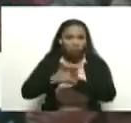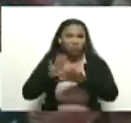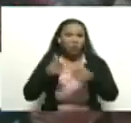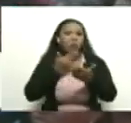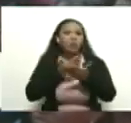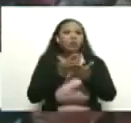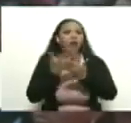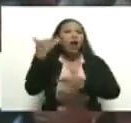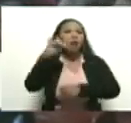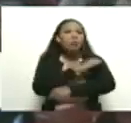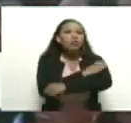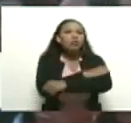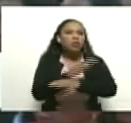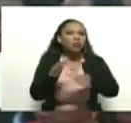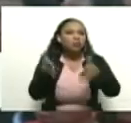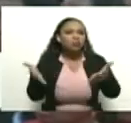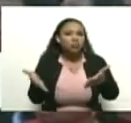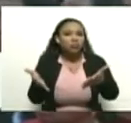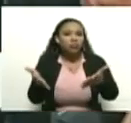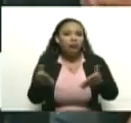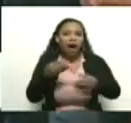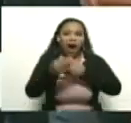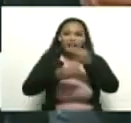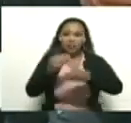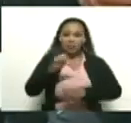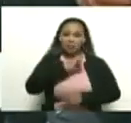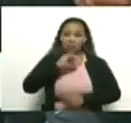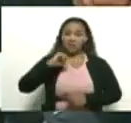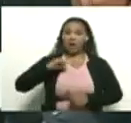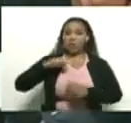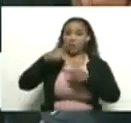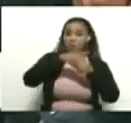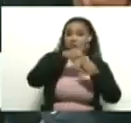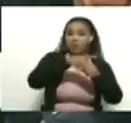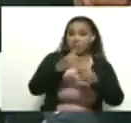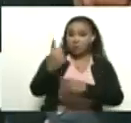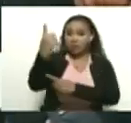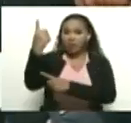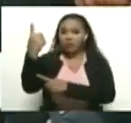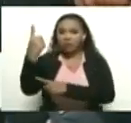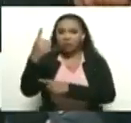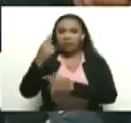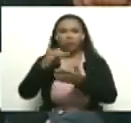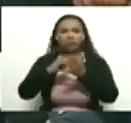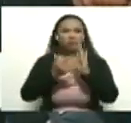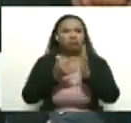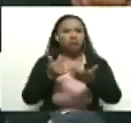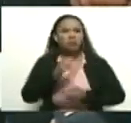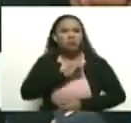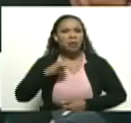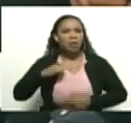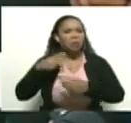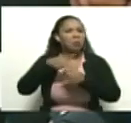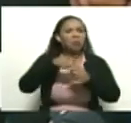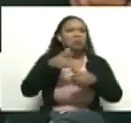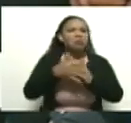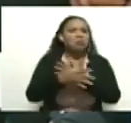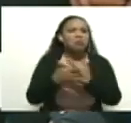tiene la derecha? Vamos a privatizar PDVSA, es lo primero que dice. ¿Qué significa privatizar PDVSA?